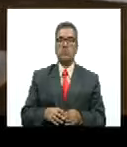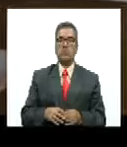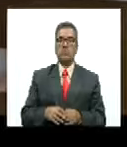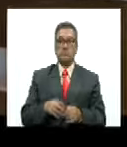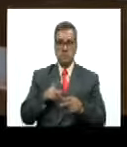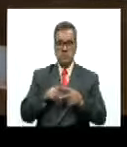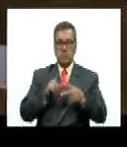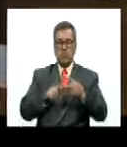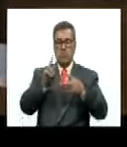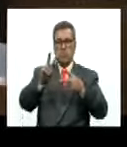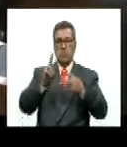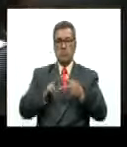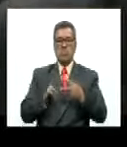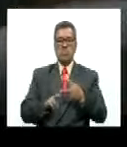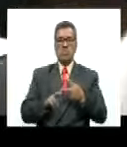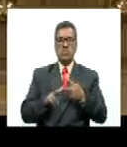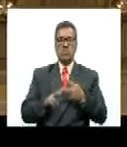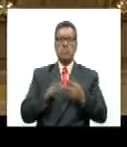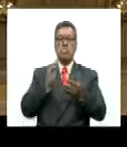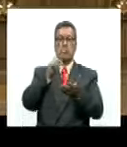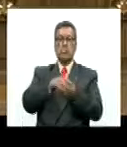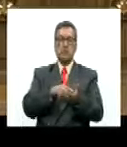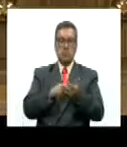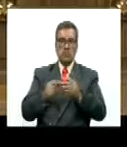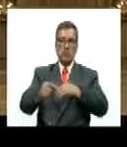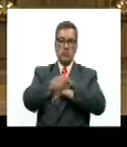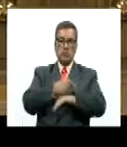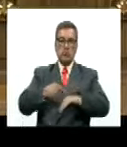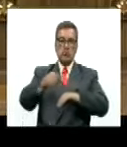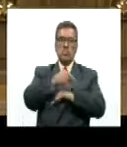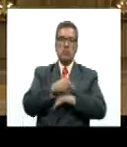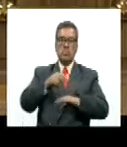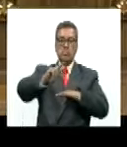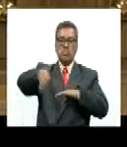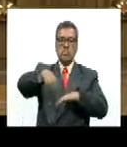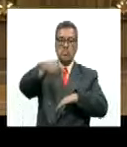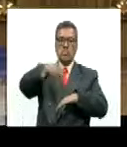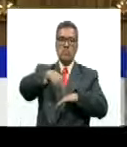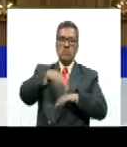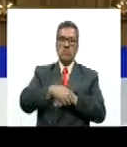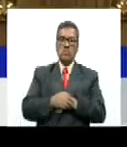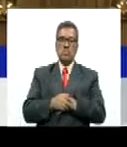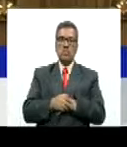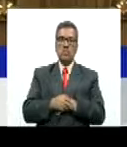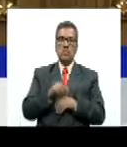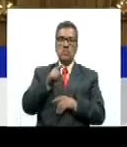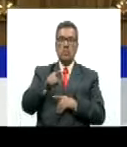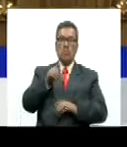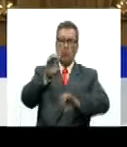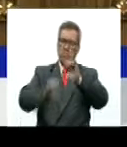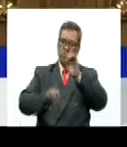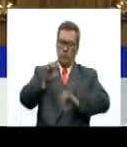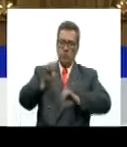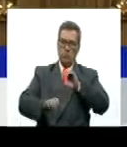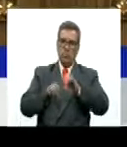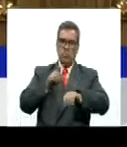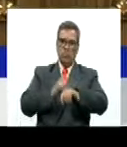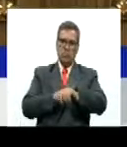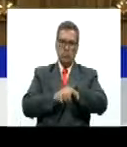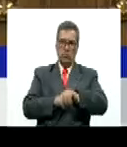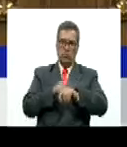Segundo, instar al Ejecutivo Nacional para que evalúe en un